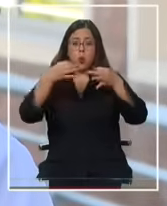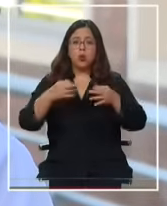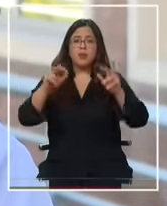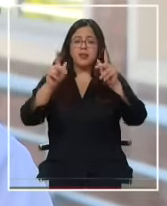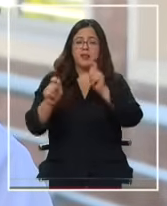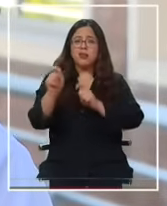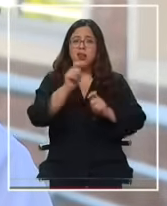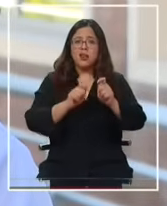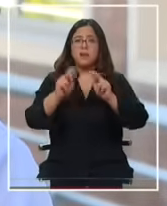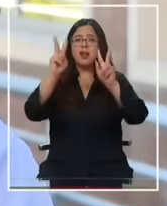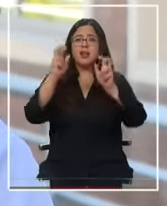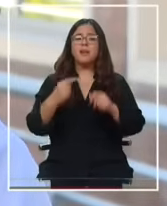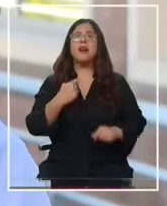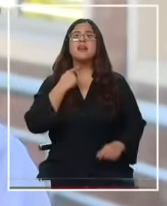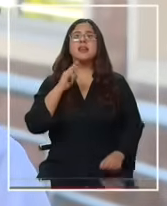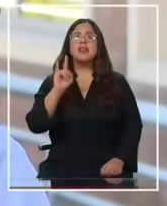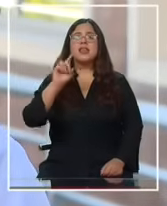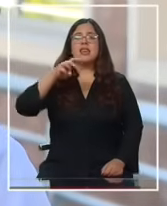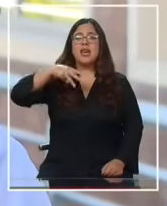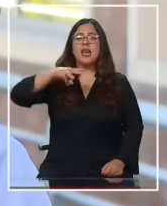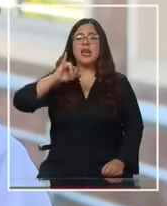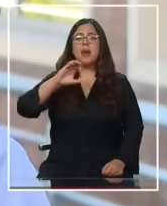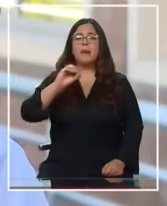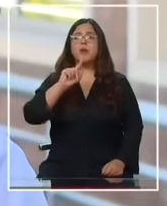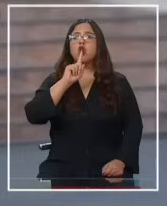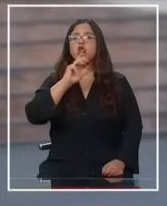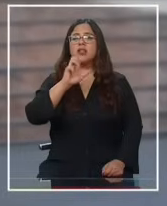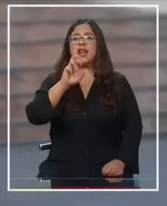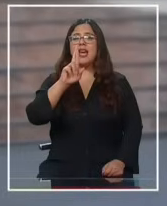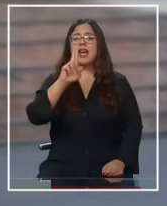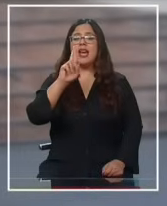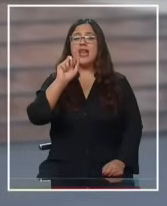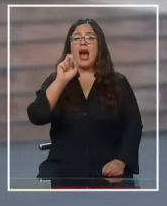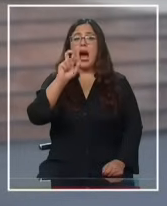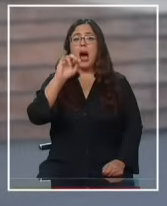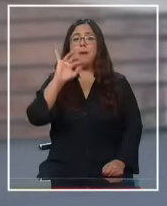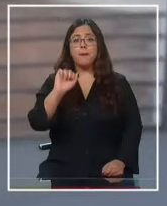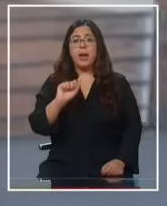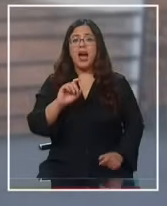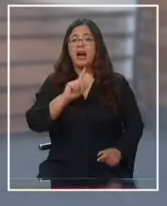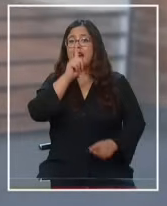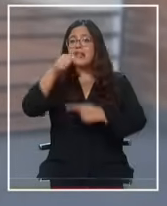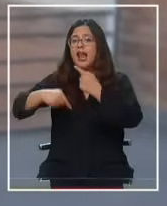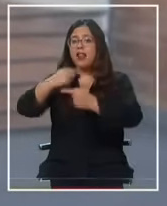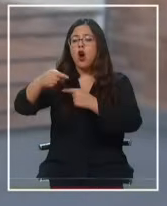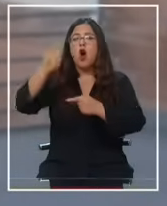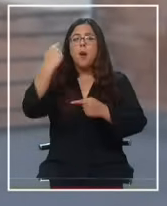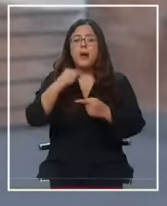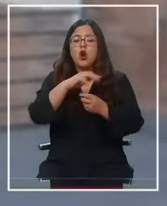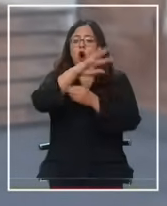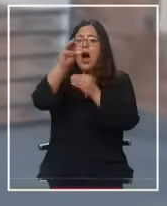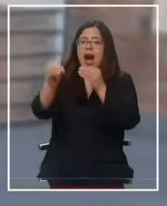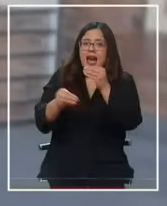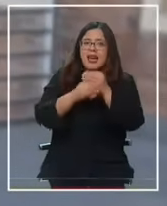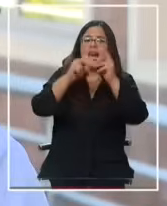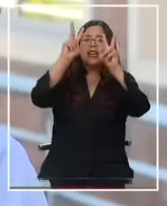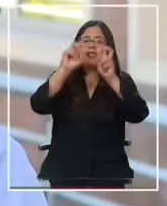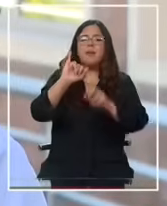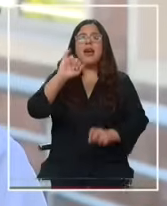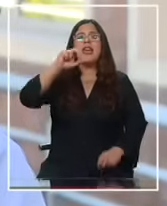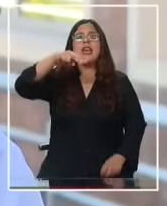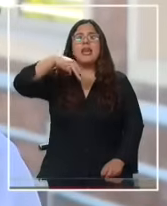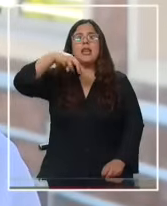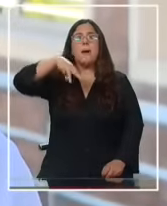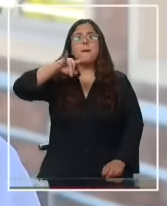tratamiento las quimioterapias tradicionales o también llamadas citotóxicas. Pero el añadir a estos tratamientos la inmunoterapia se